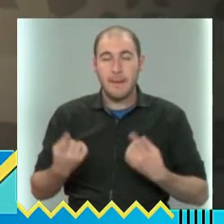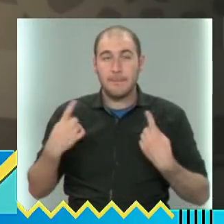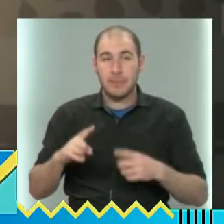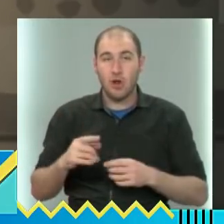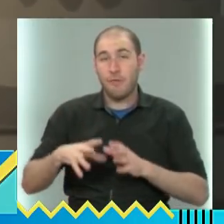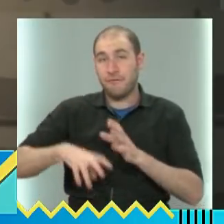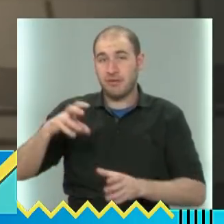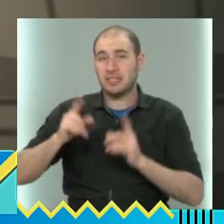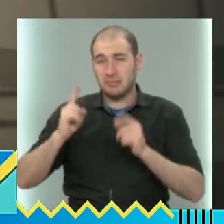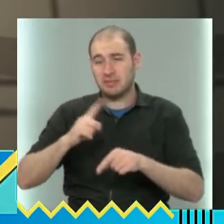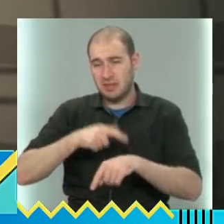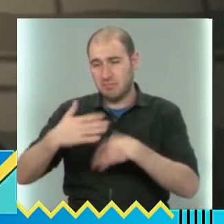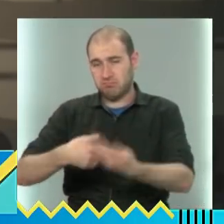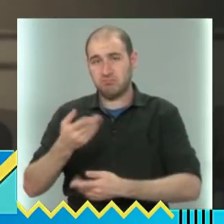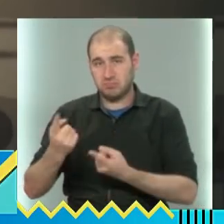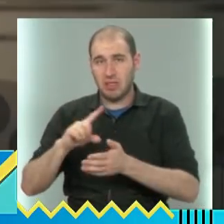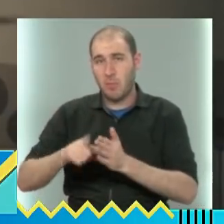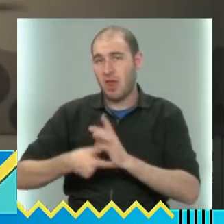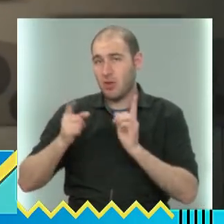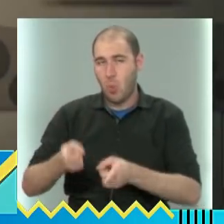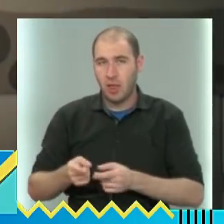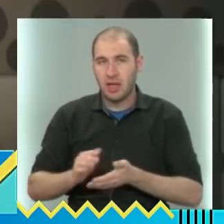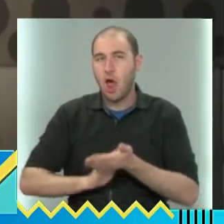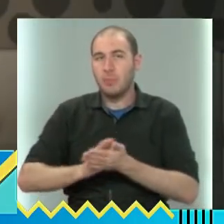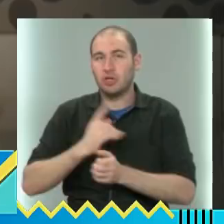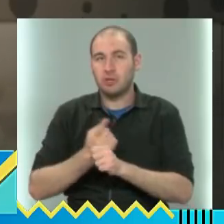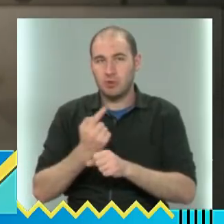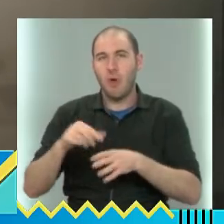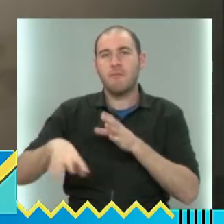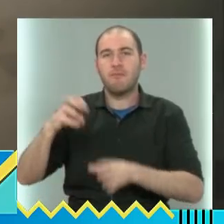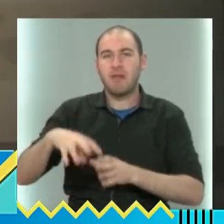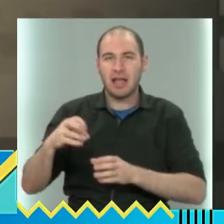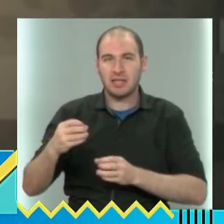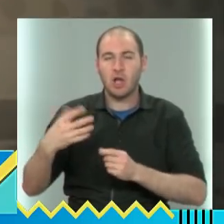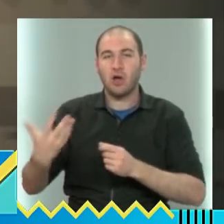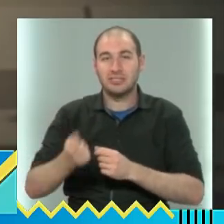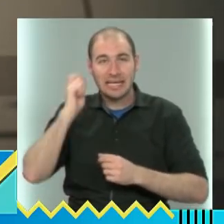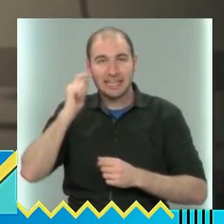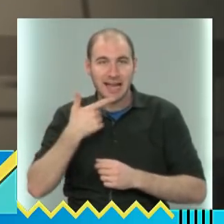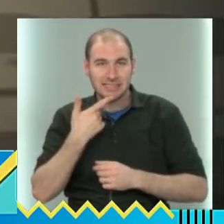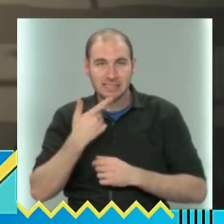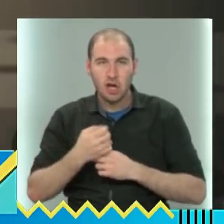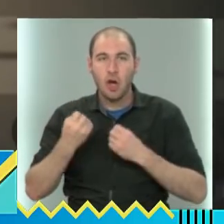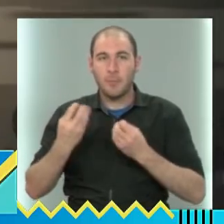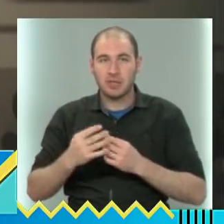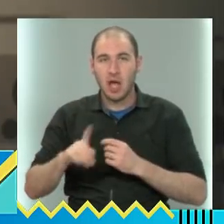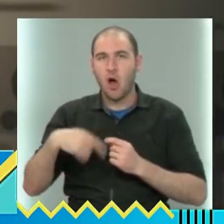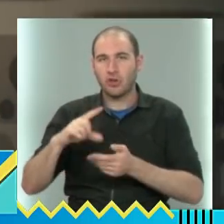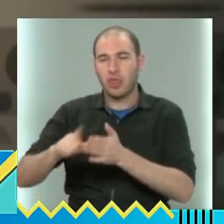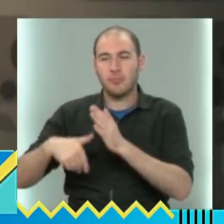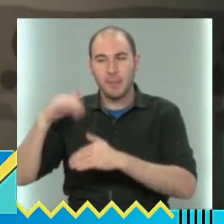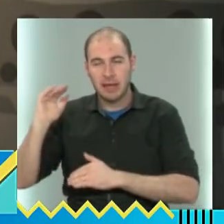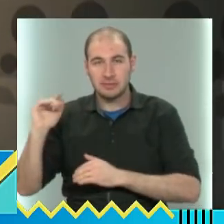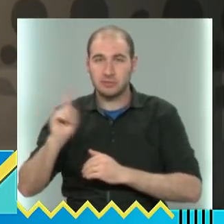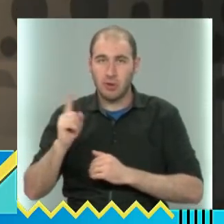el fracking también lleva tiempo desarrollarlo. Es decir, no se puede argumentar, hago fracking para obtener gas porque lo otro me lleva más